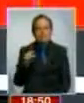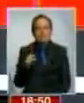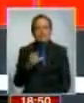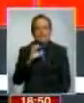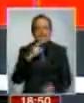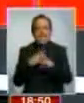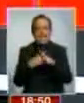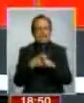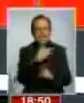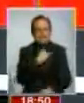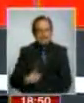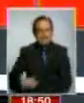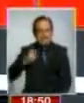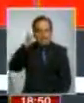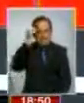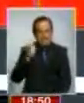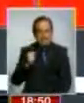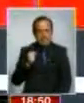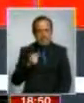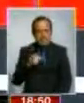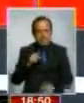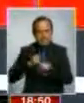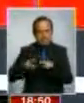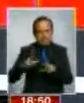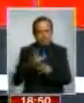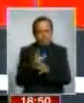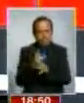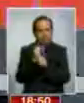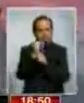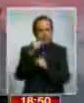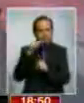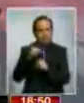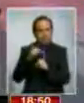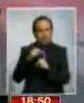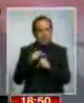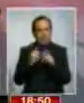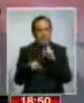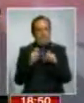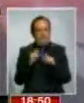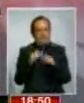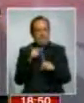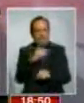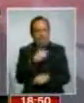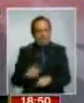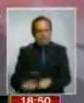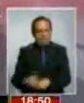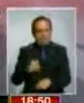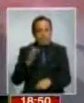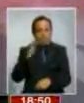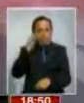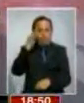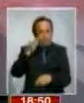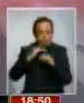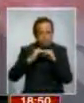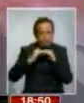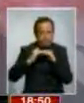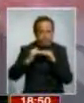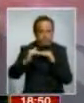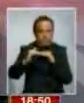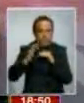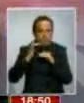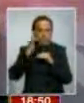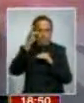expresidente Piñera cree esta fundación para defender el legado de su gobierno y eventualmente sea una plataforma